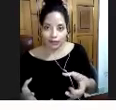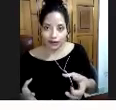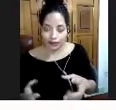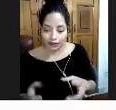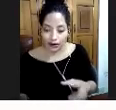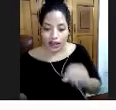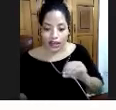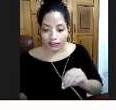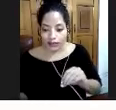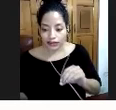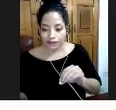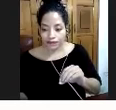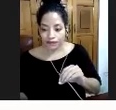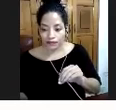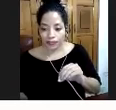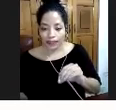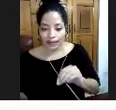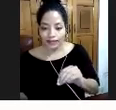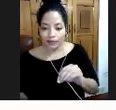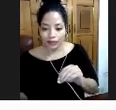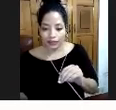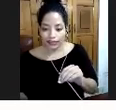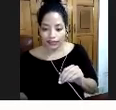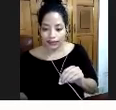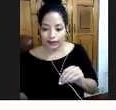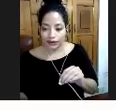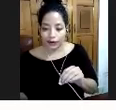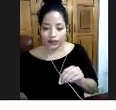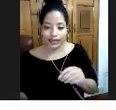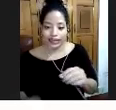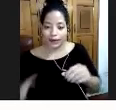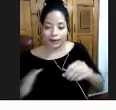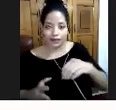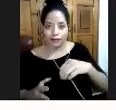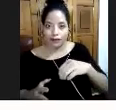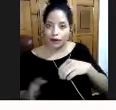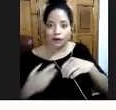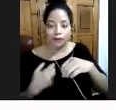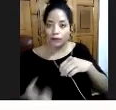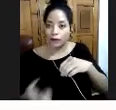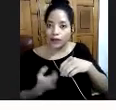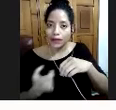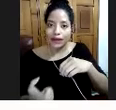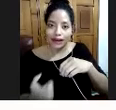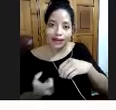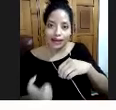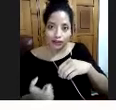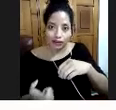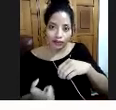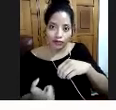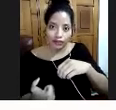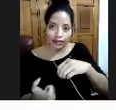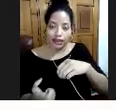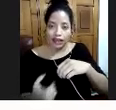se comparten, ¿no? Entonces, es importante que tengamos en cuenta que las plataformas, por muy amigables que